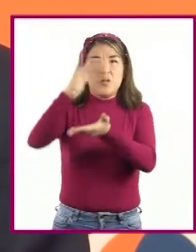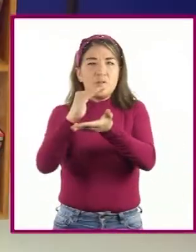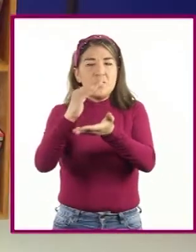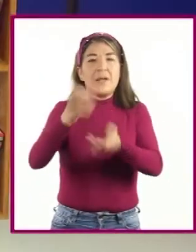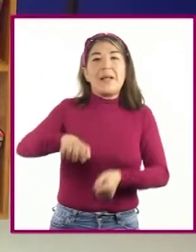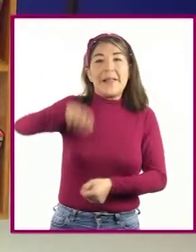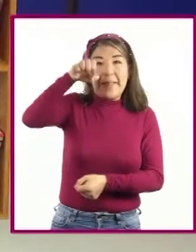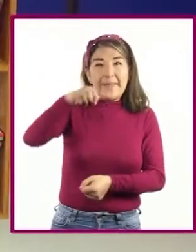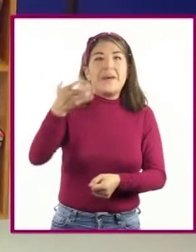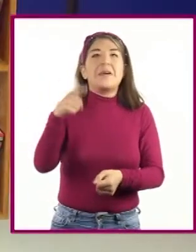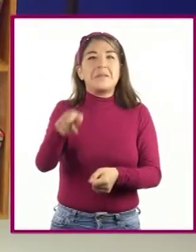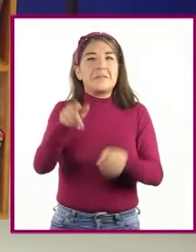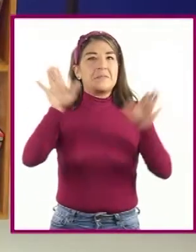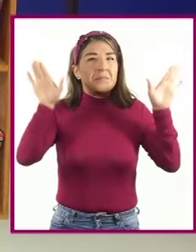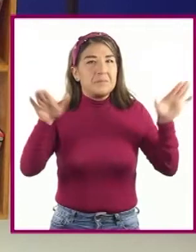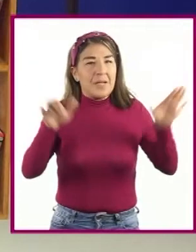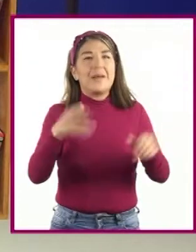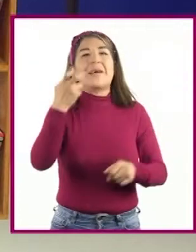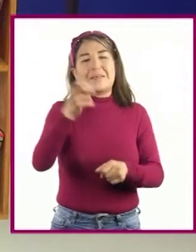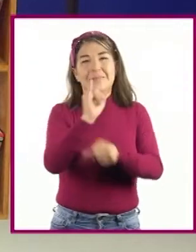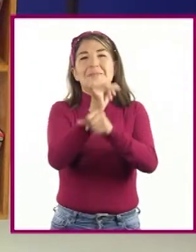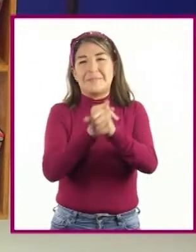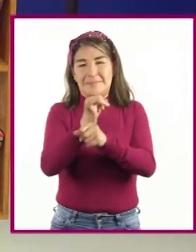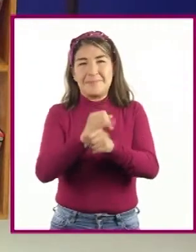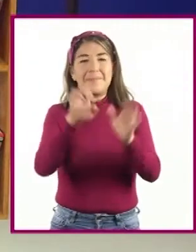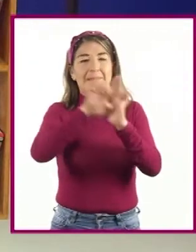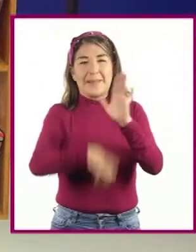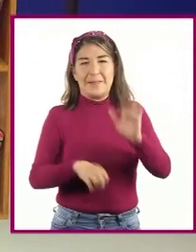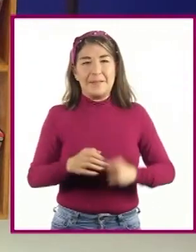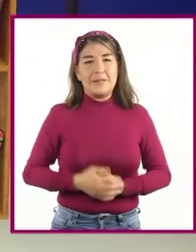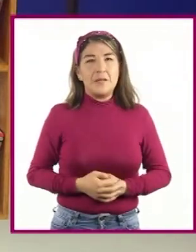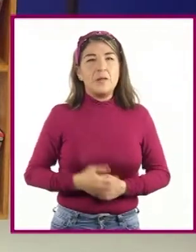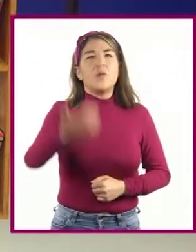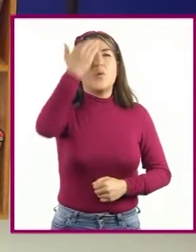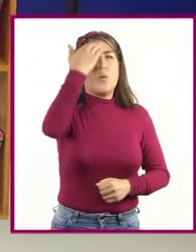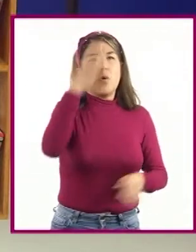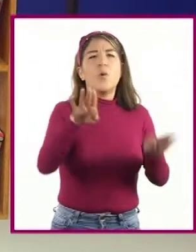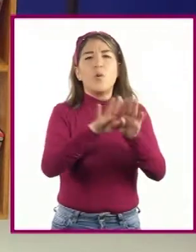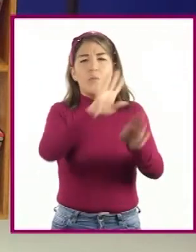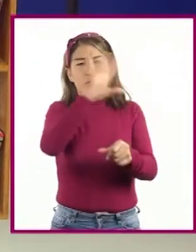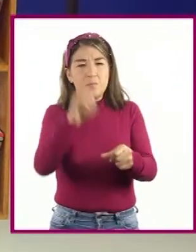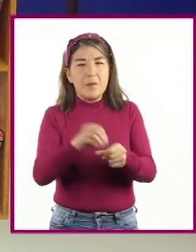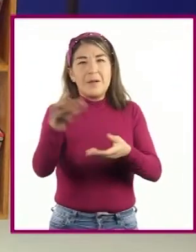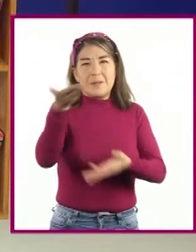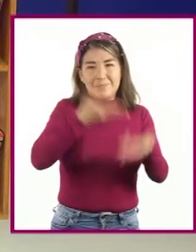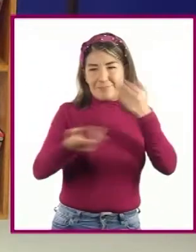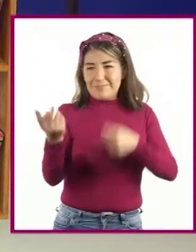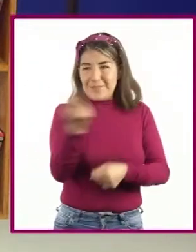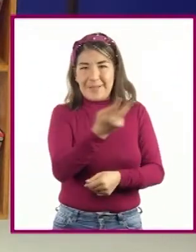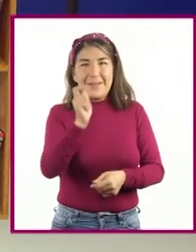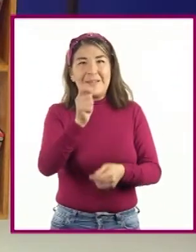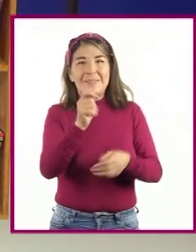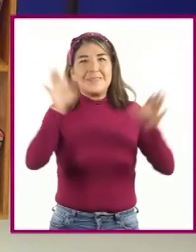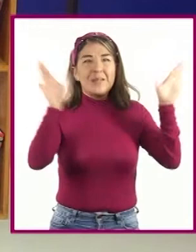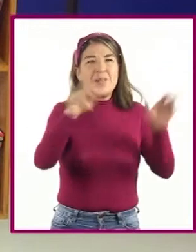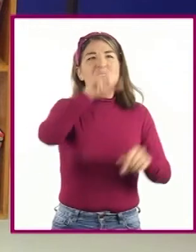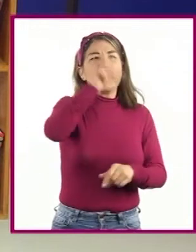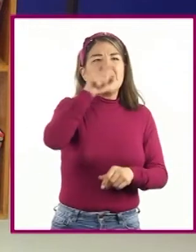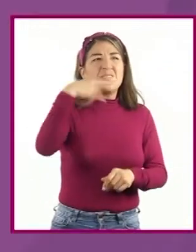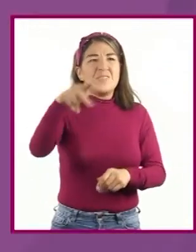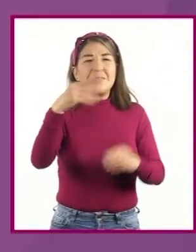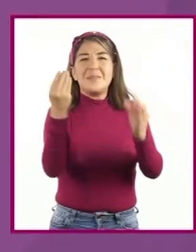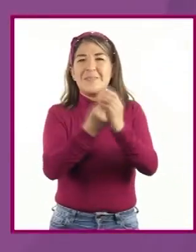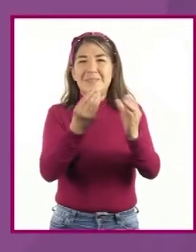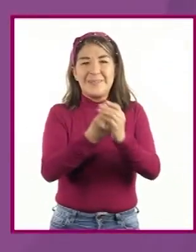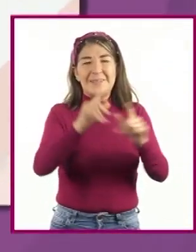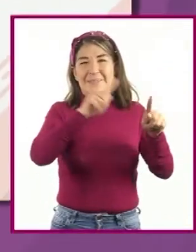y los objetivos de su investigación. Por ejemplo, conocer de qué forma interactúan entre ellas y los sonidos que emiten,